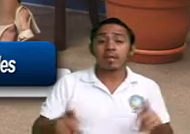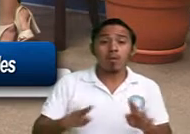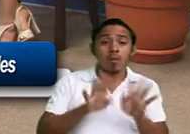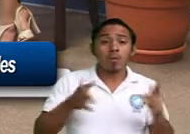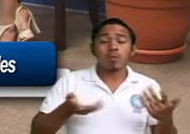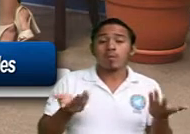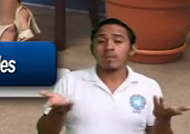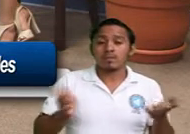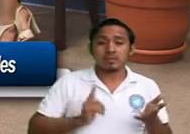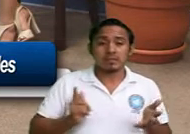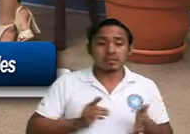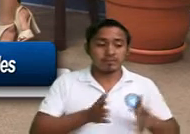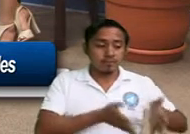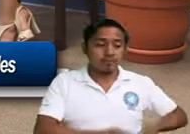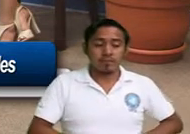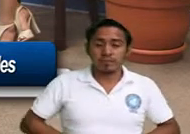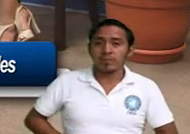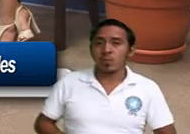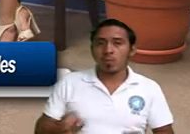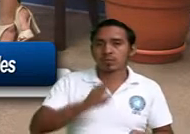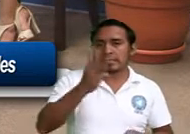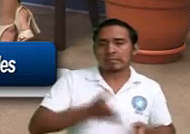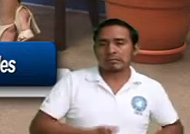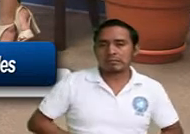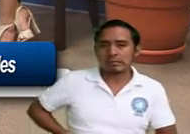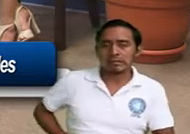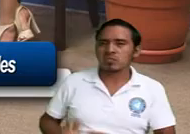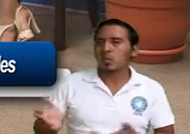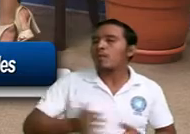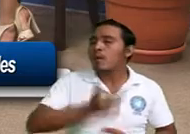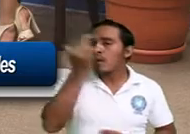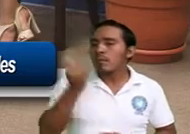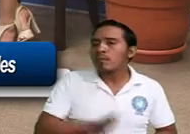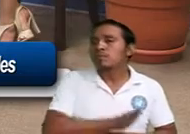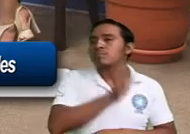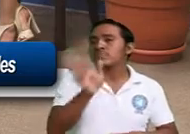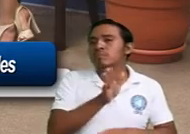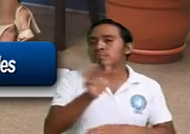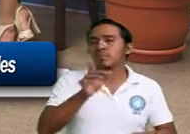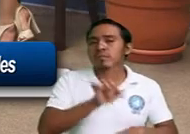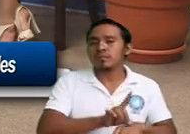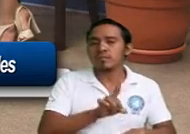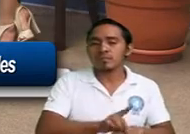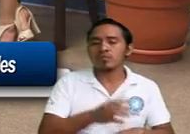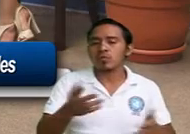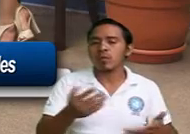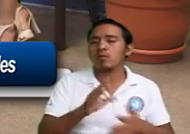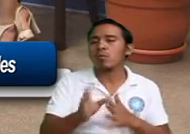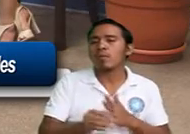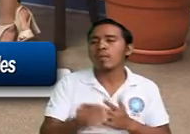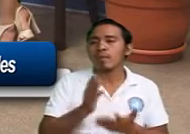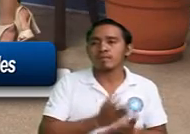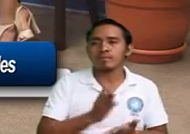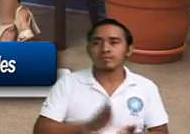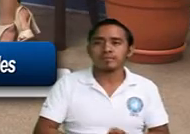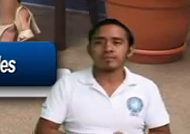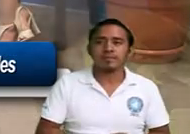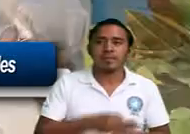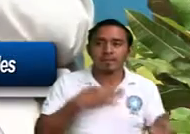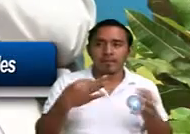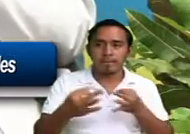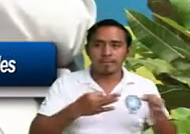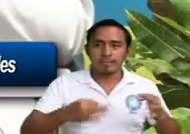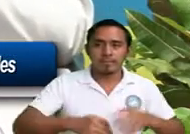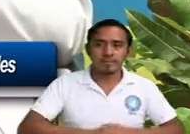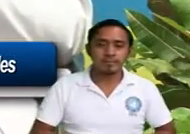trillizos, ¿cómo debe ser esa consulta a la ginecóloga o al hospital? Bueno, vamos a aclarar un poquito la parte